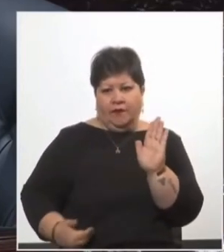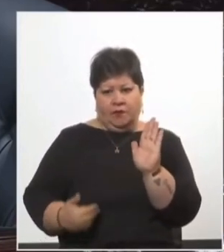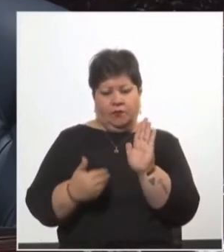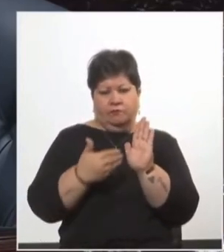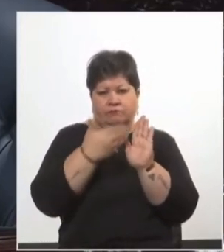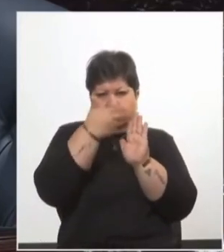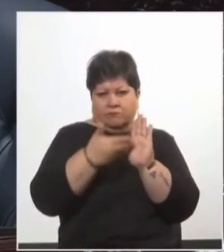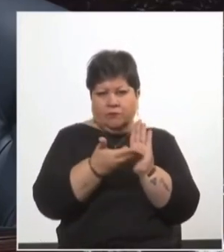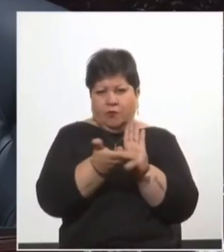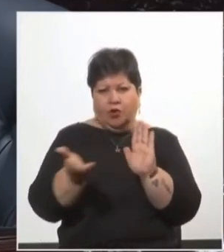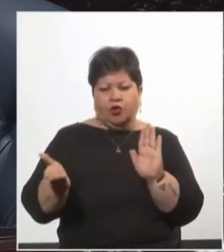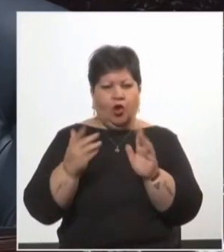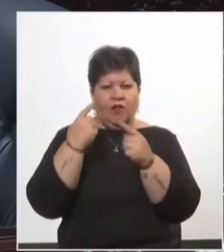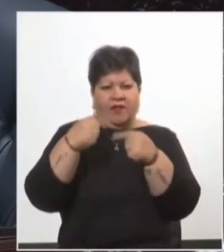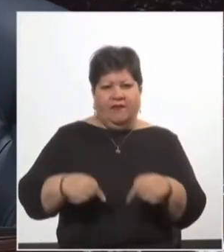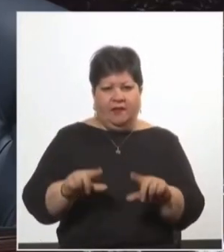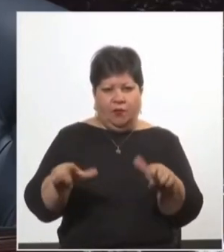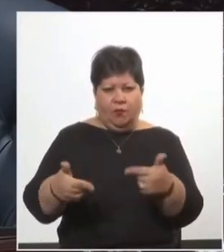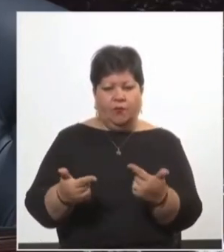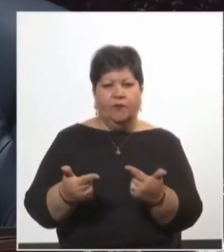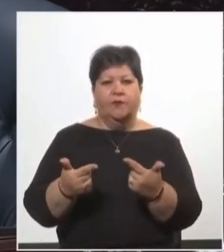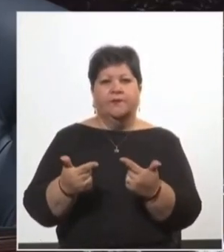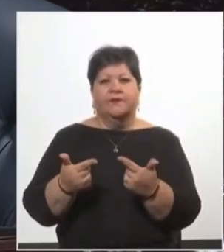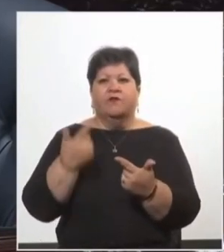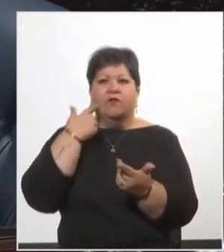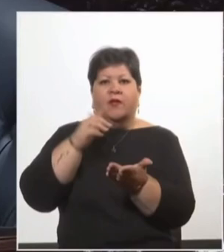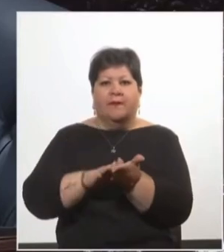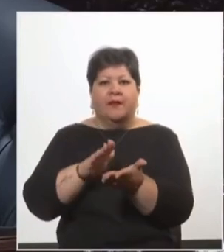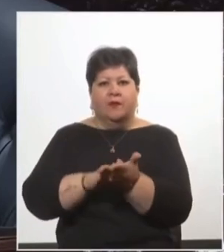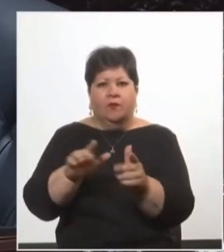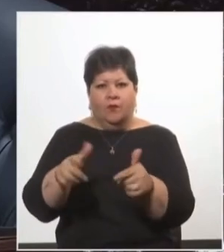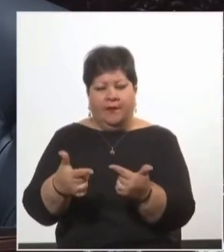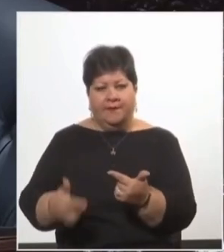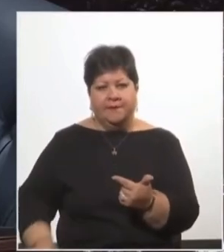no fueron debatidos, que no fueron fundamentados.